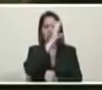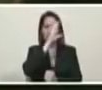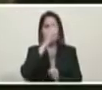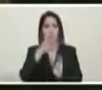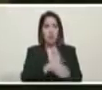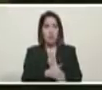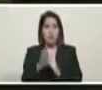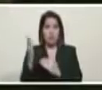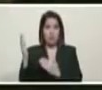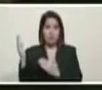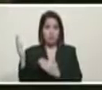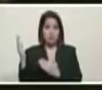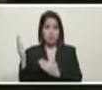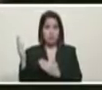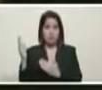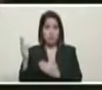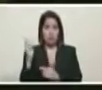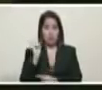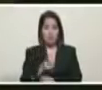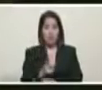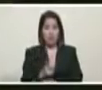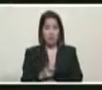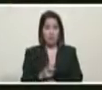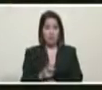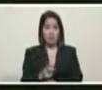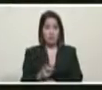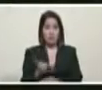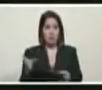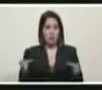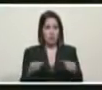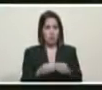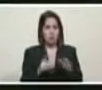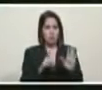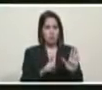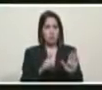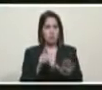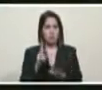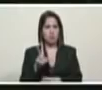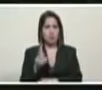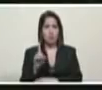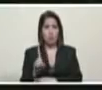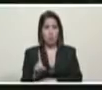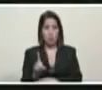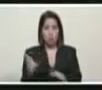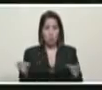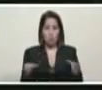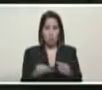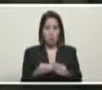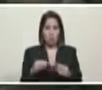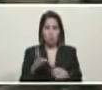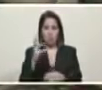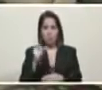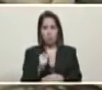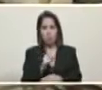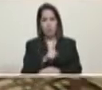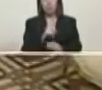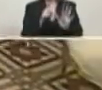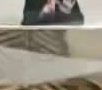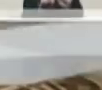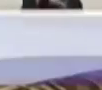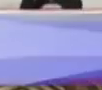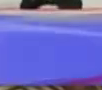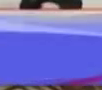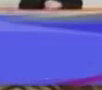Mejías, comandante del destacamento de frontera número 631 del comando de zona número 63 de la